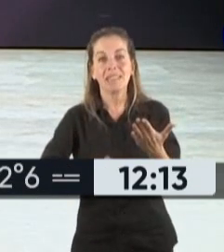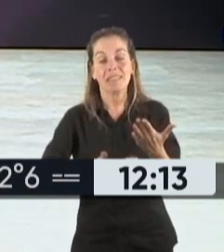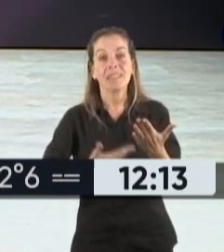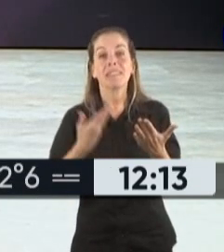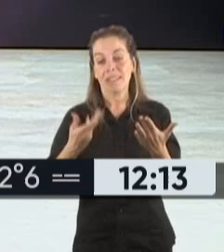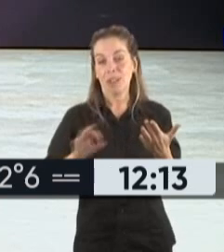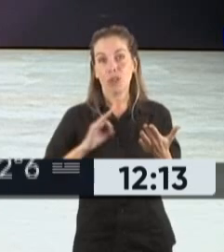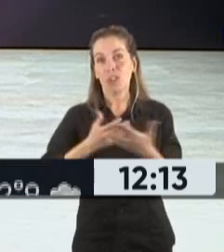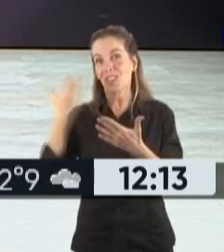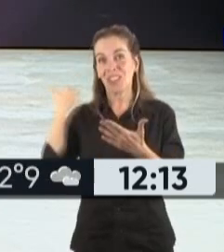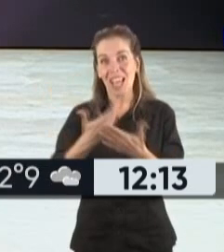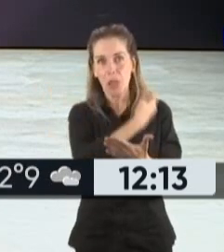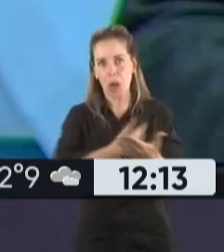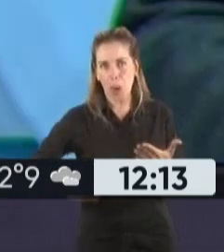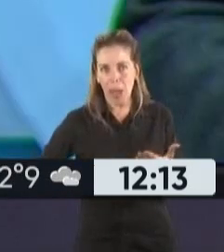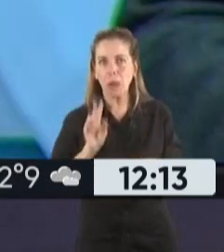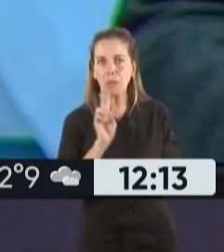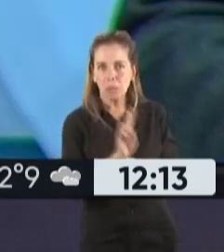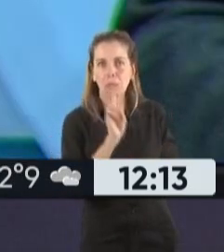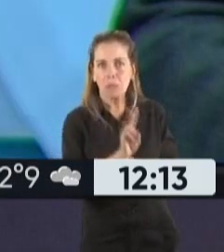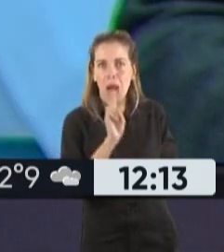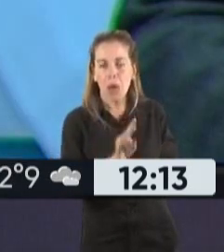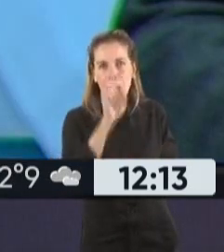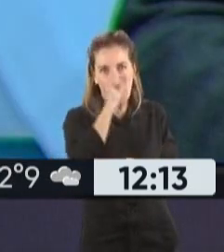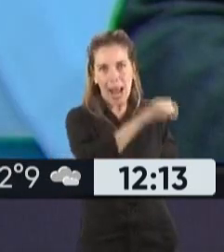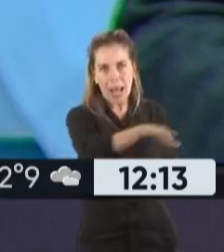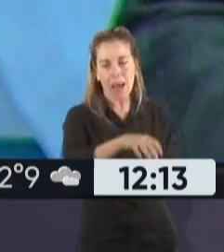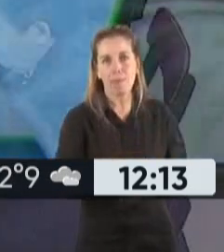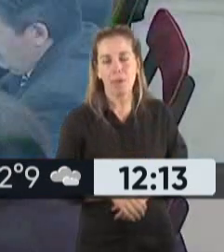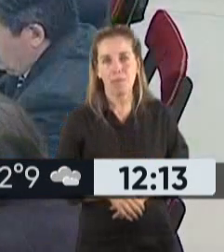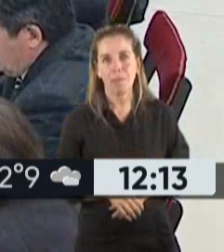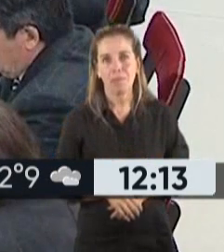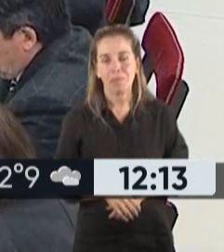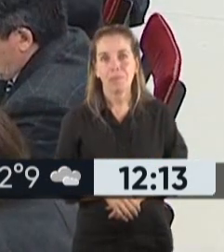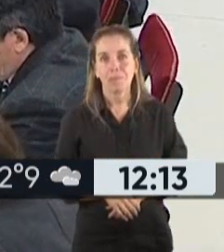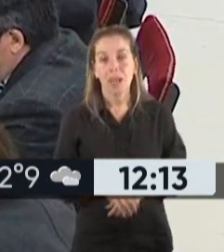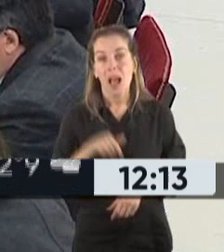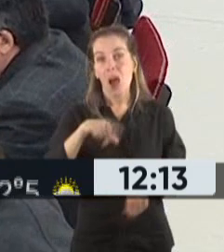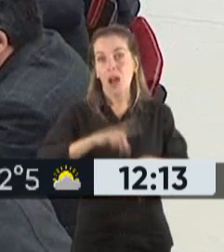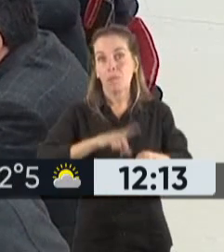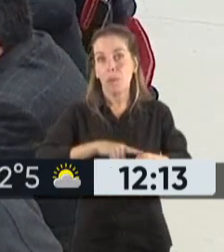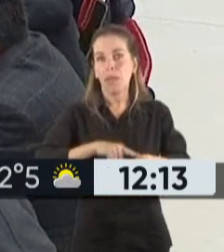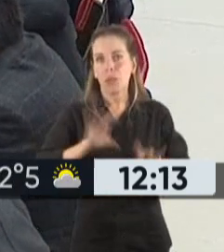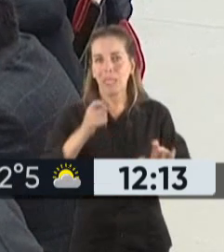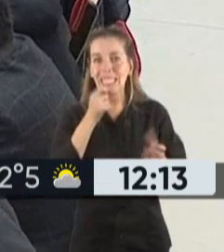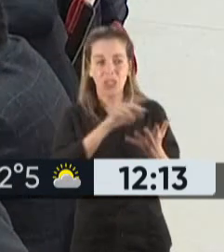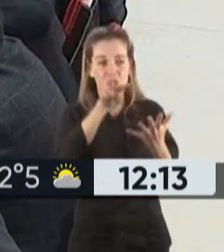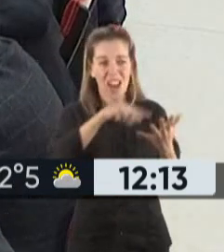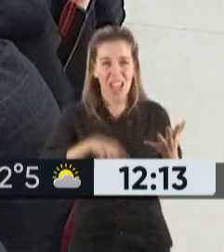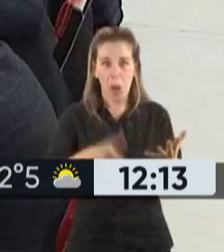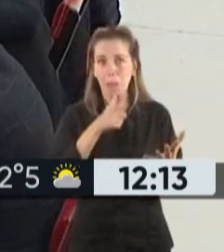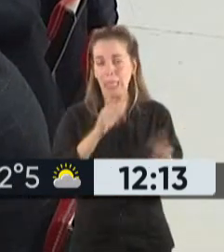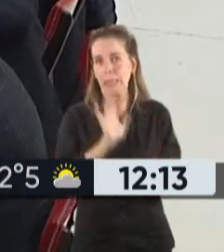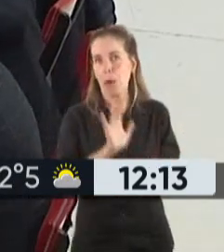tiempo para preservar al sector agropecuario. Y como estamos en un momento difícil, si lo leo va a parecer que